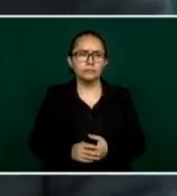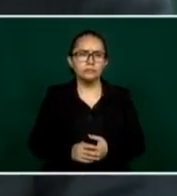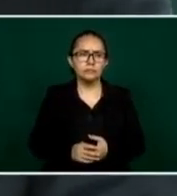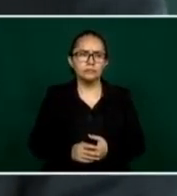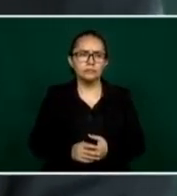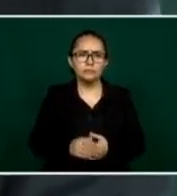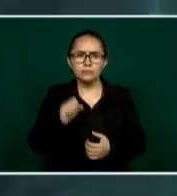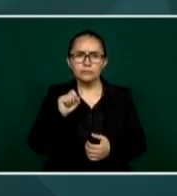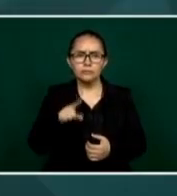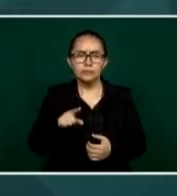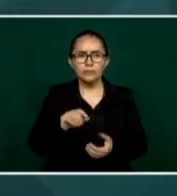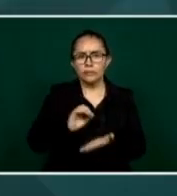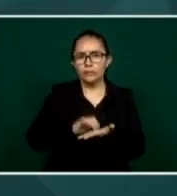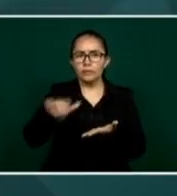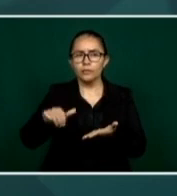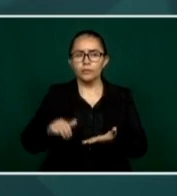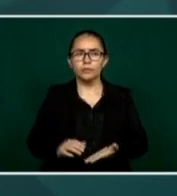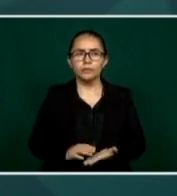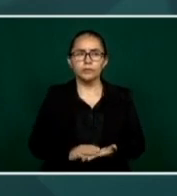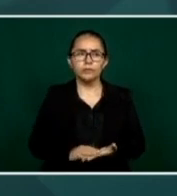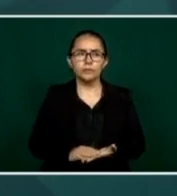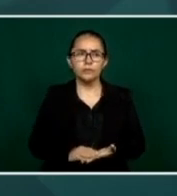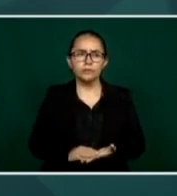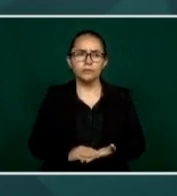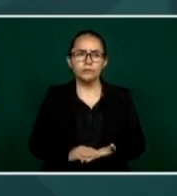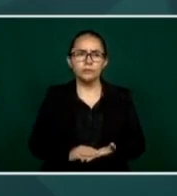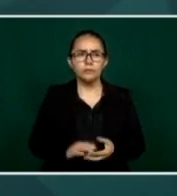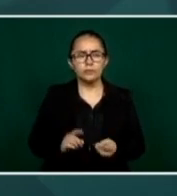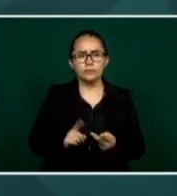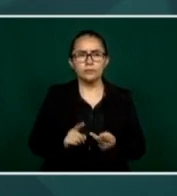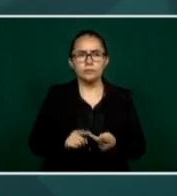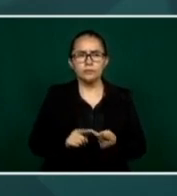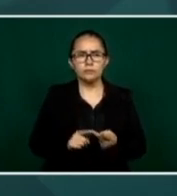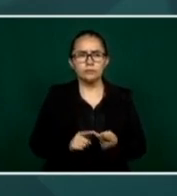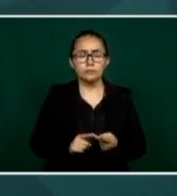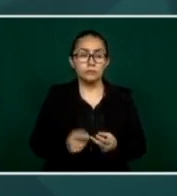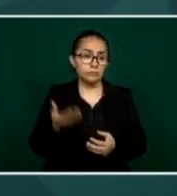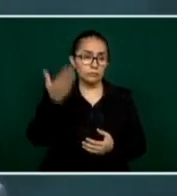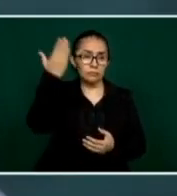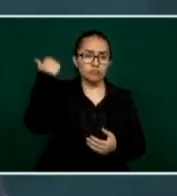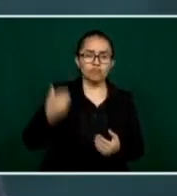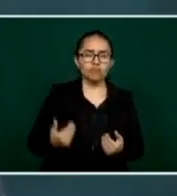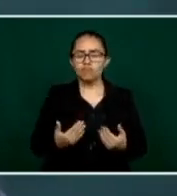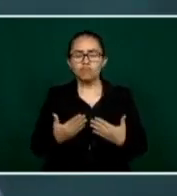Se están atendiendo las causas. Lo segundo es que no había